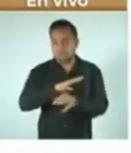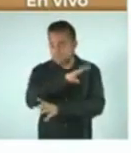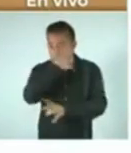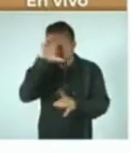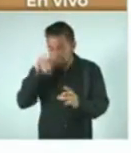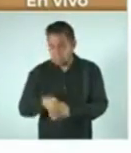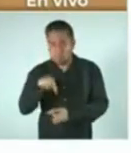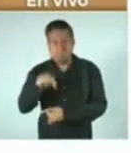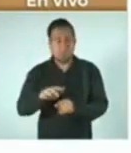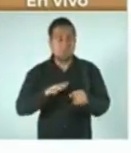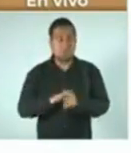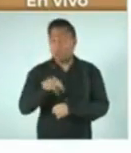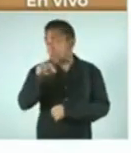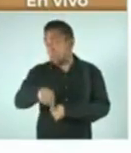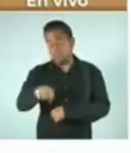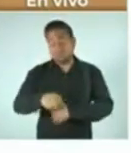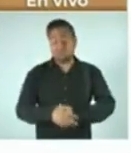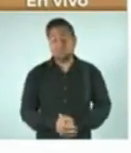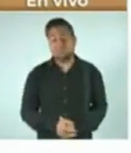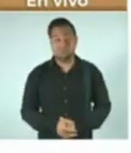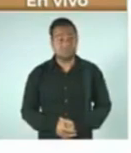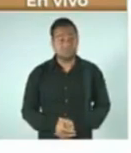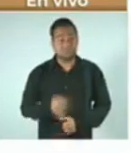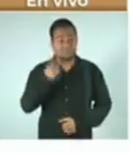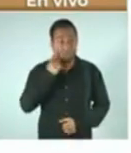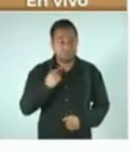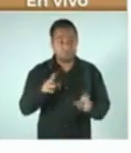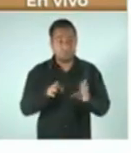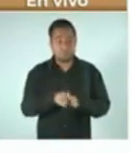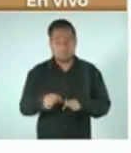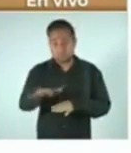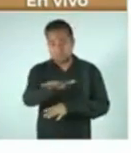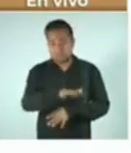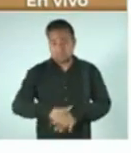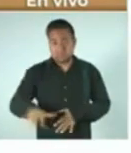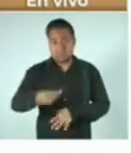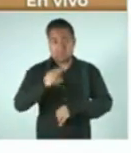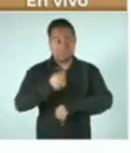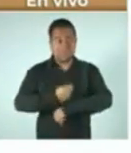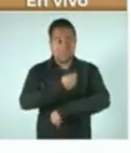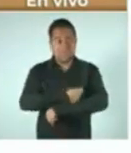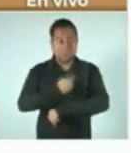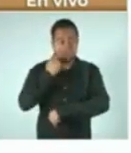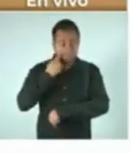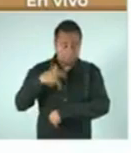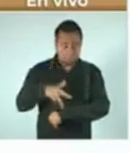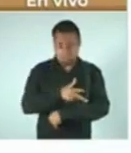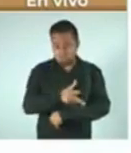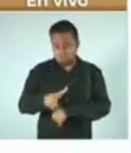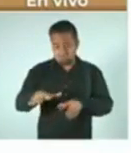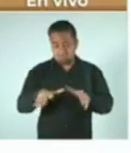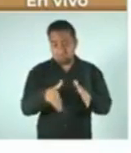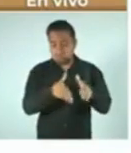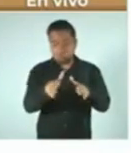zona, pues es ahí. Ahí está, miren cómo está toda esta franja de Tlaxiaco.